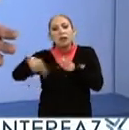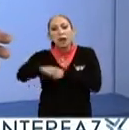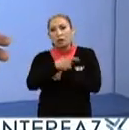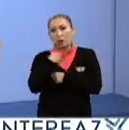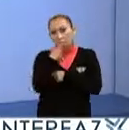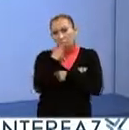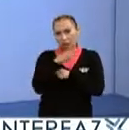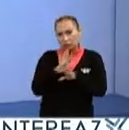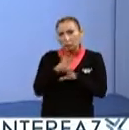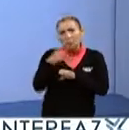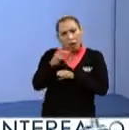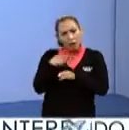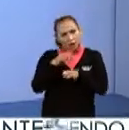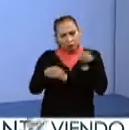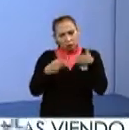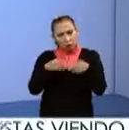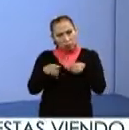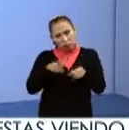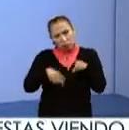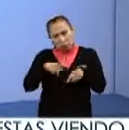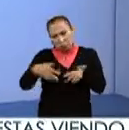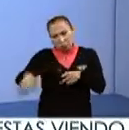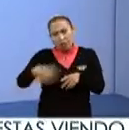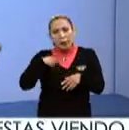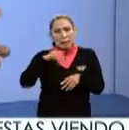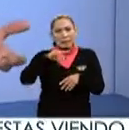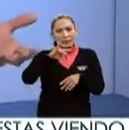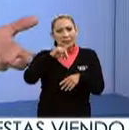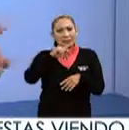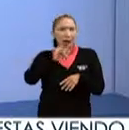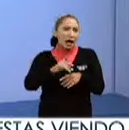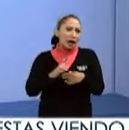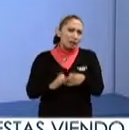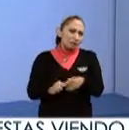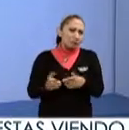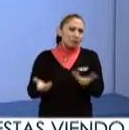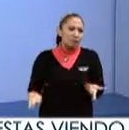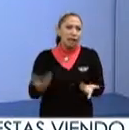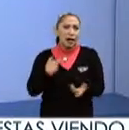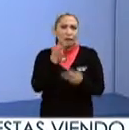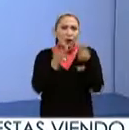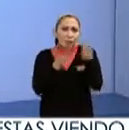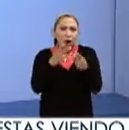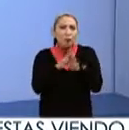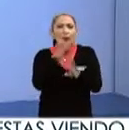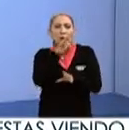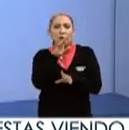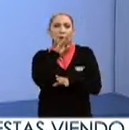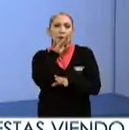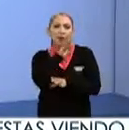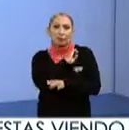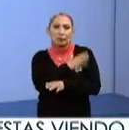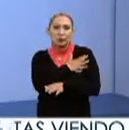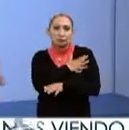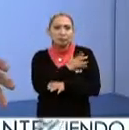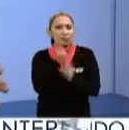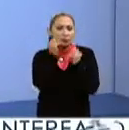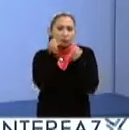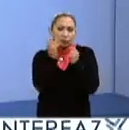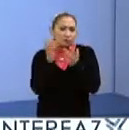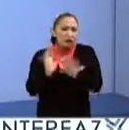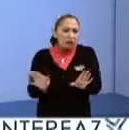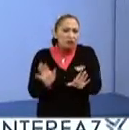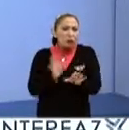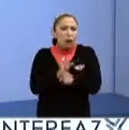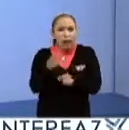las hablamos y por quienes a partir del mestizaje solo hablamos como lengua materna el castellano,